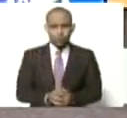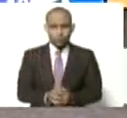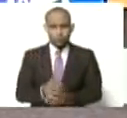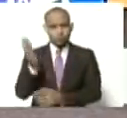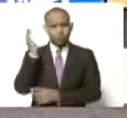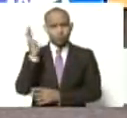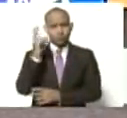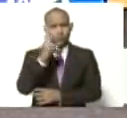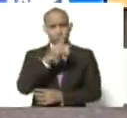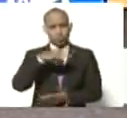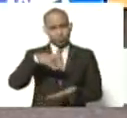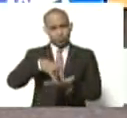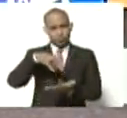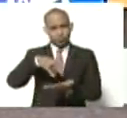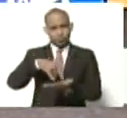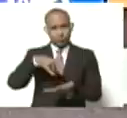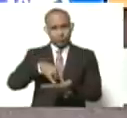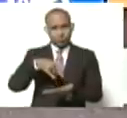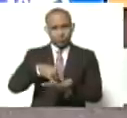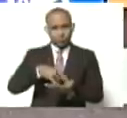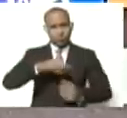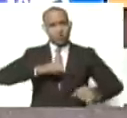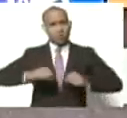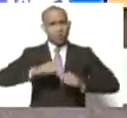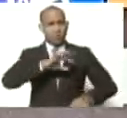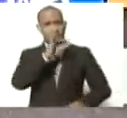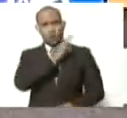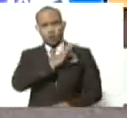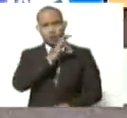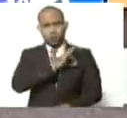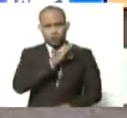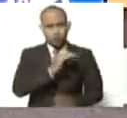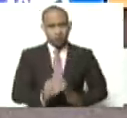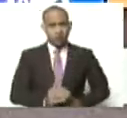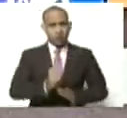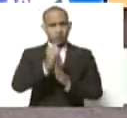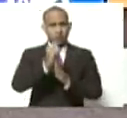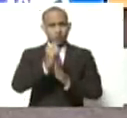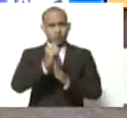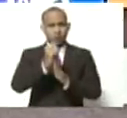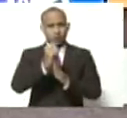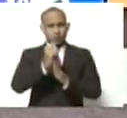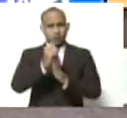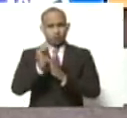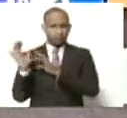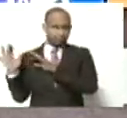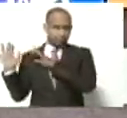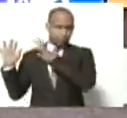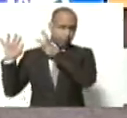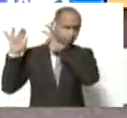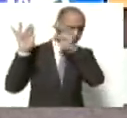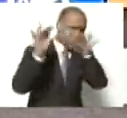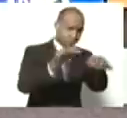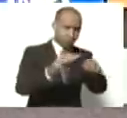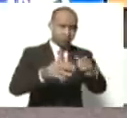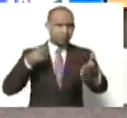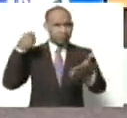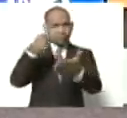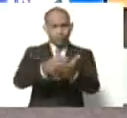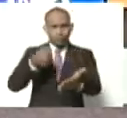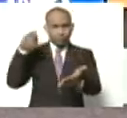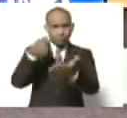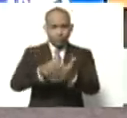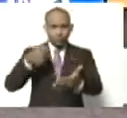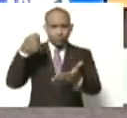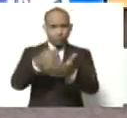Congreso Bicentenario del Pueblo, sus movimientos sociales, sus líderes se lanzan en batalla y en ofensiva como